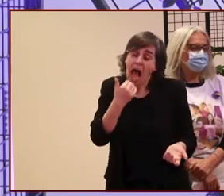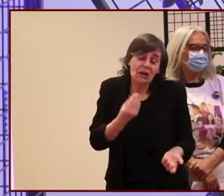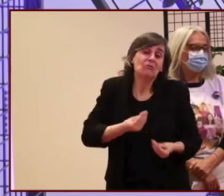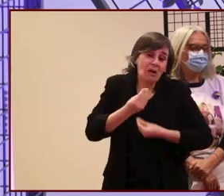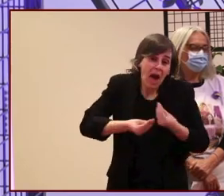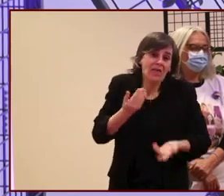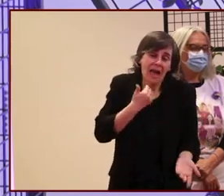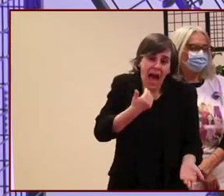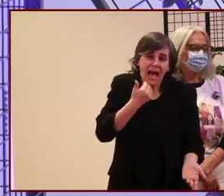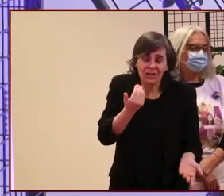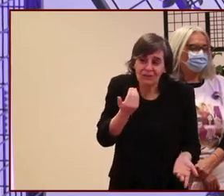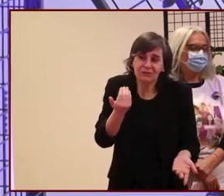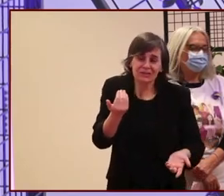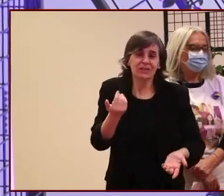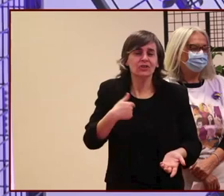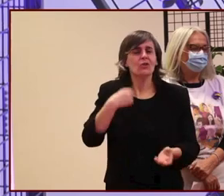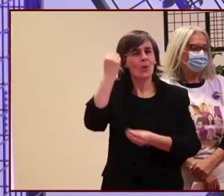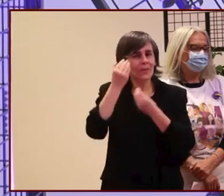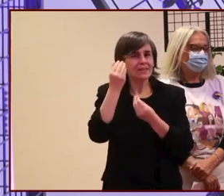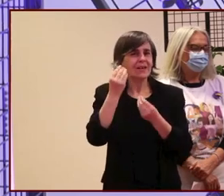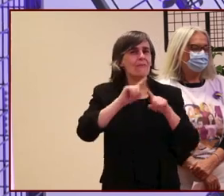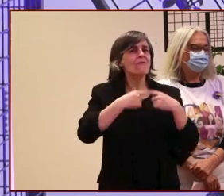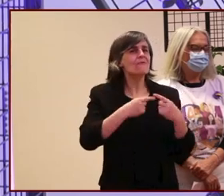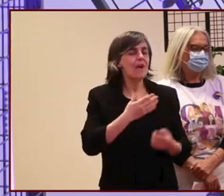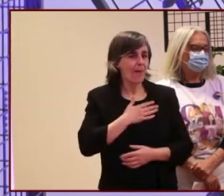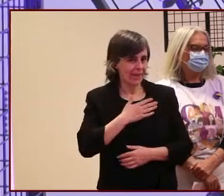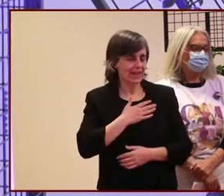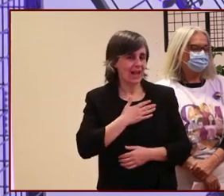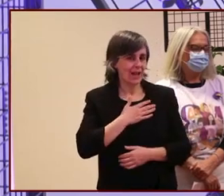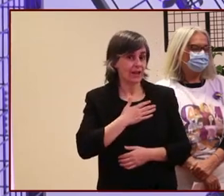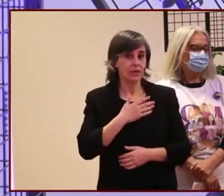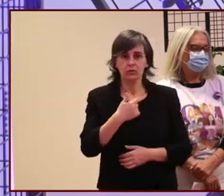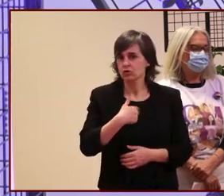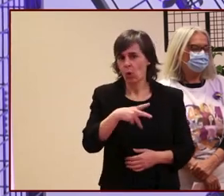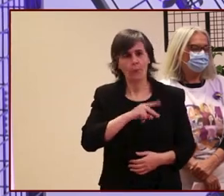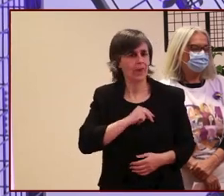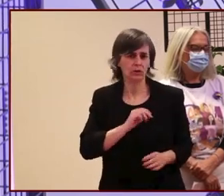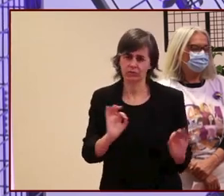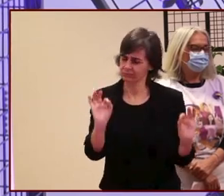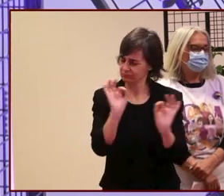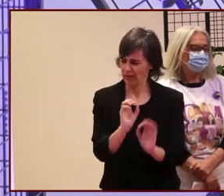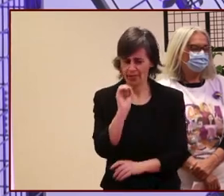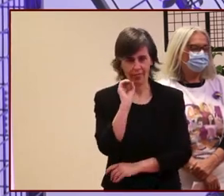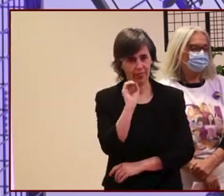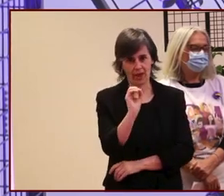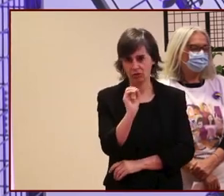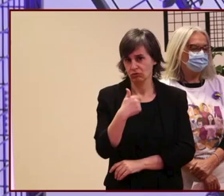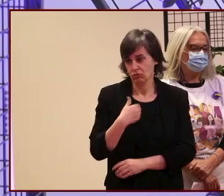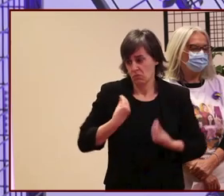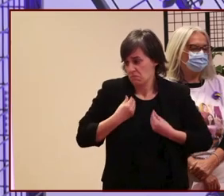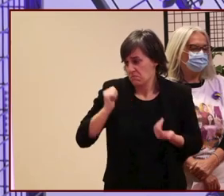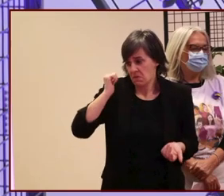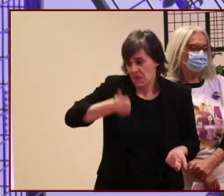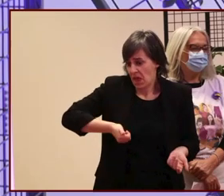per se y no a miña familia es un mérito ninguno la niña vida